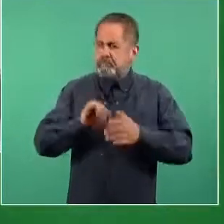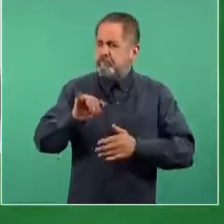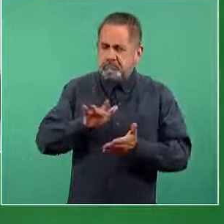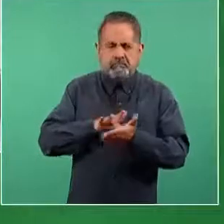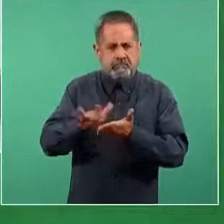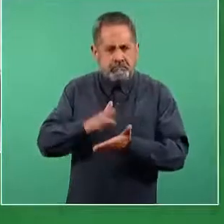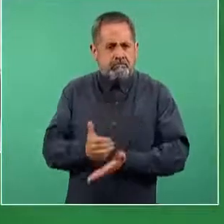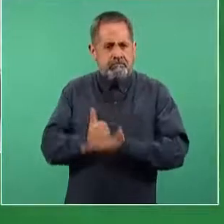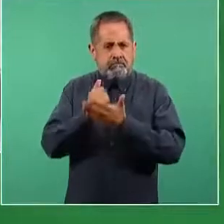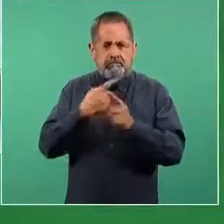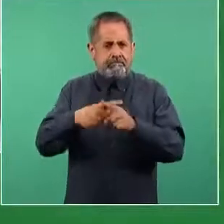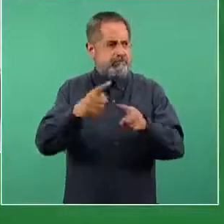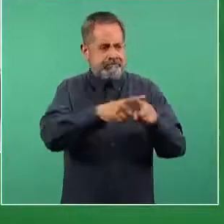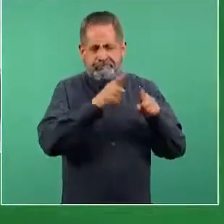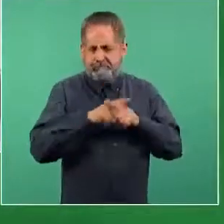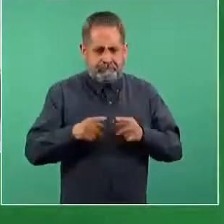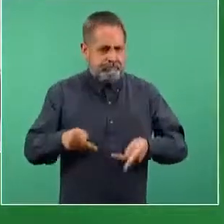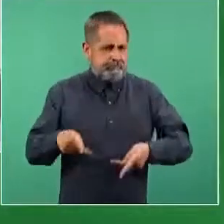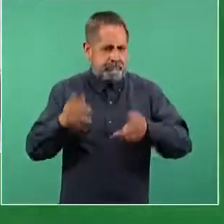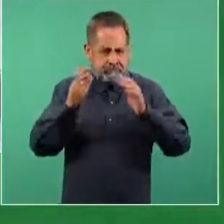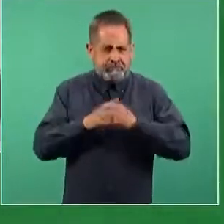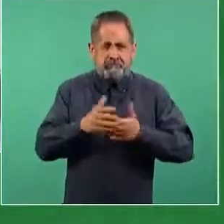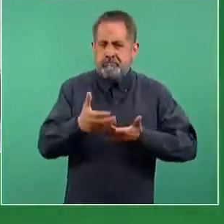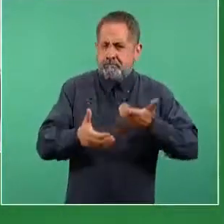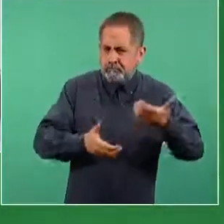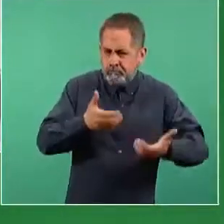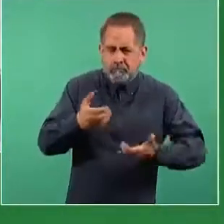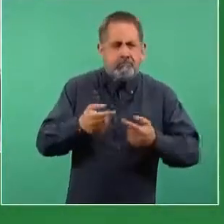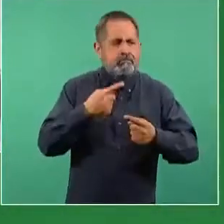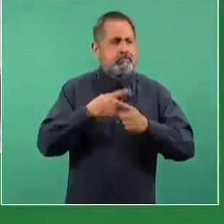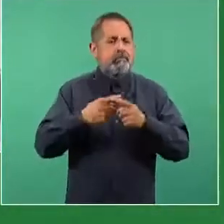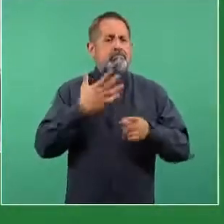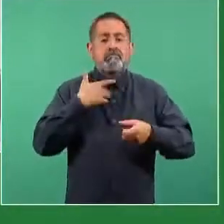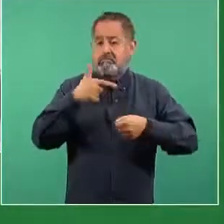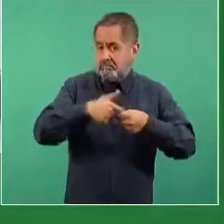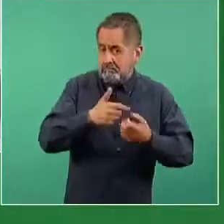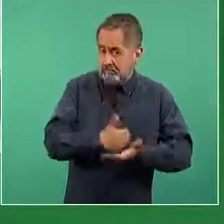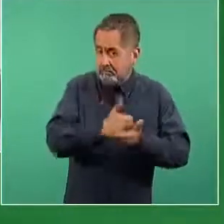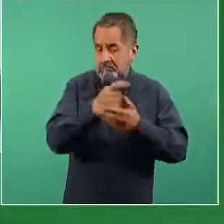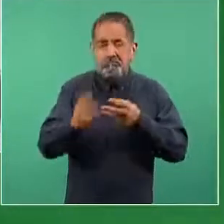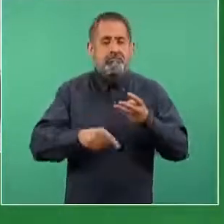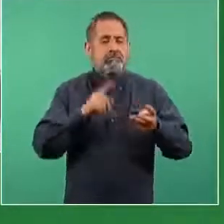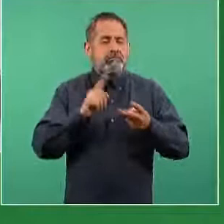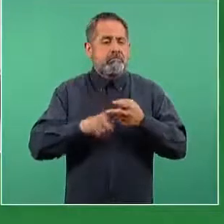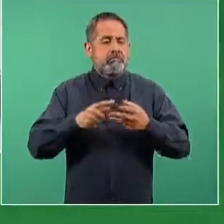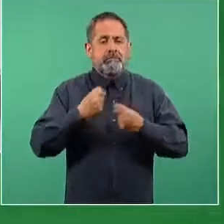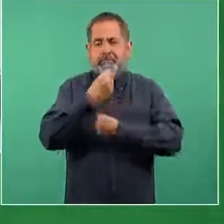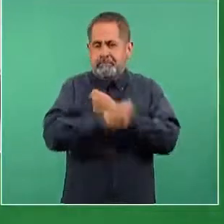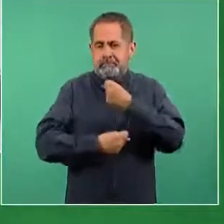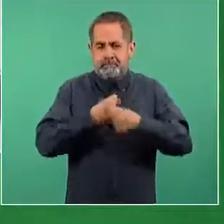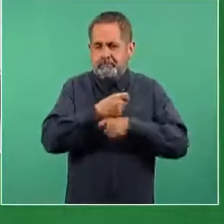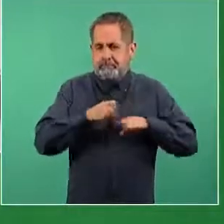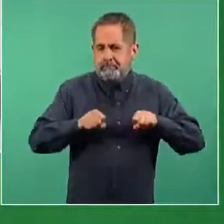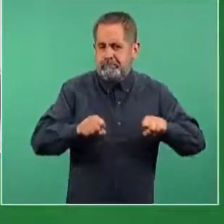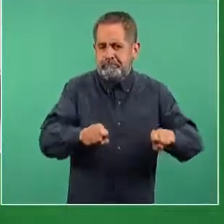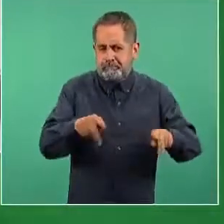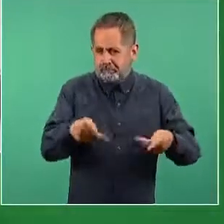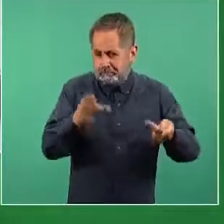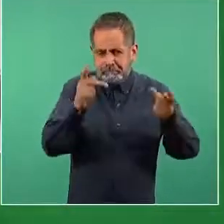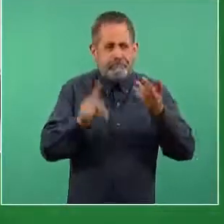de distintos giros también, tanto comerciales, gasolineras, tiendas